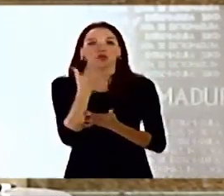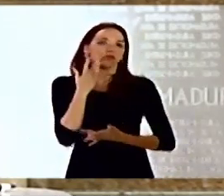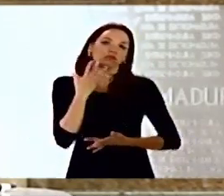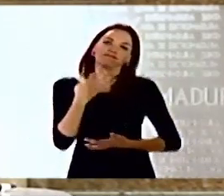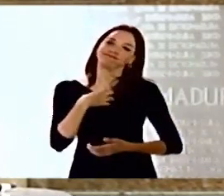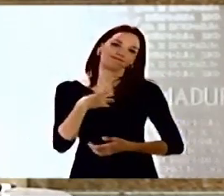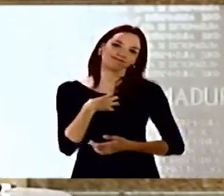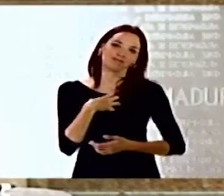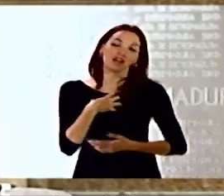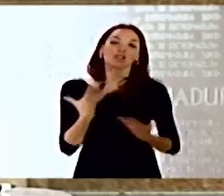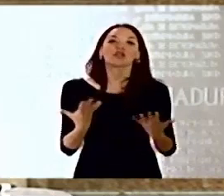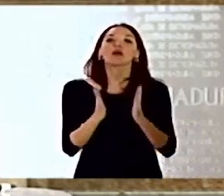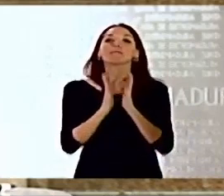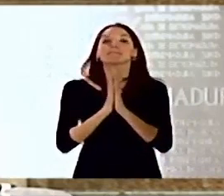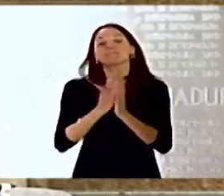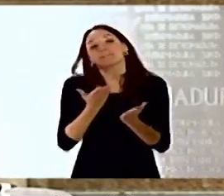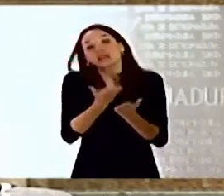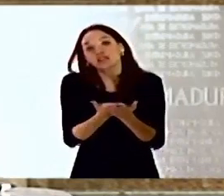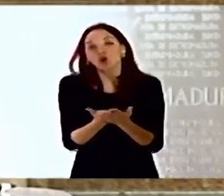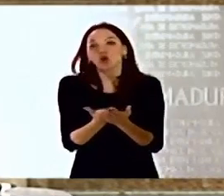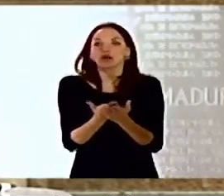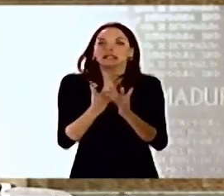un intento de